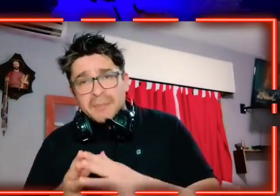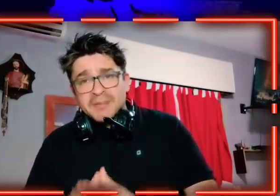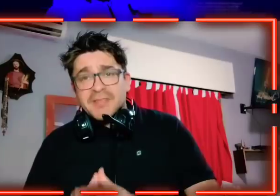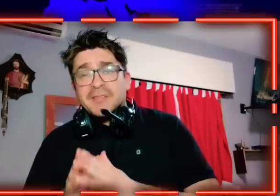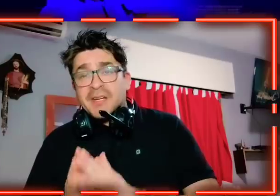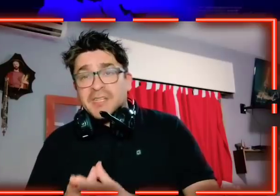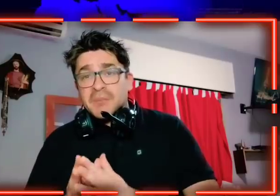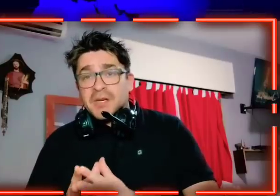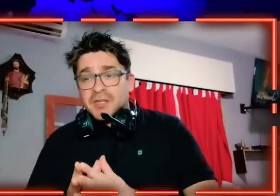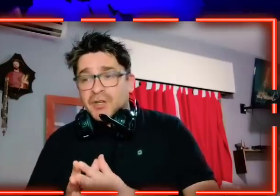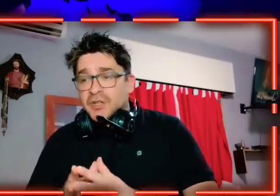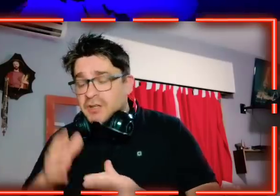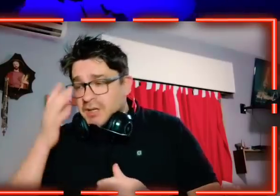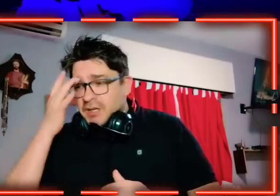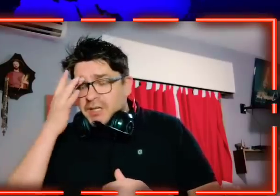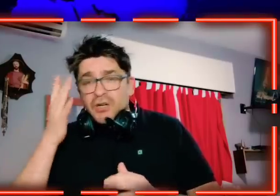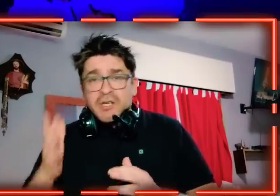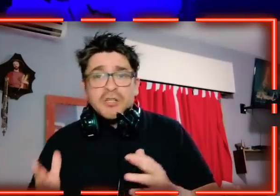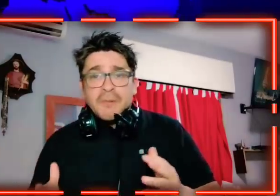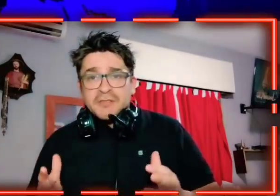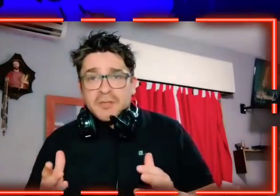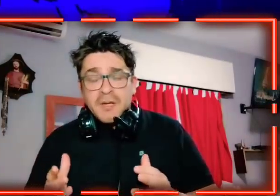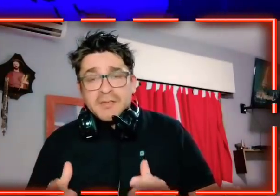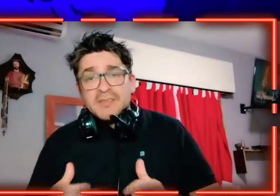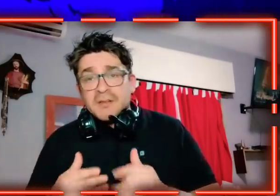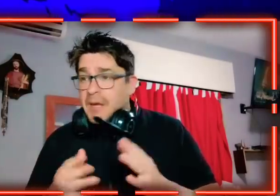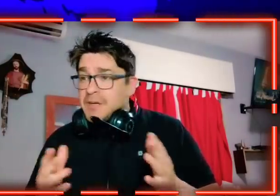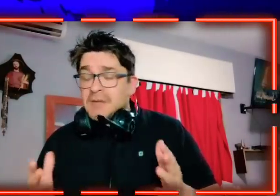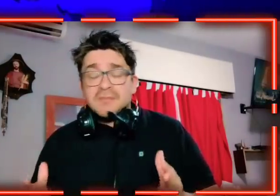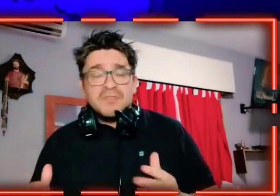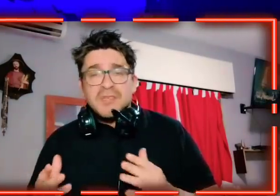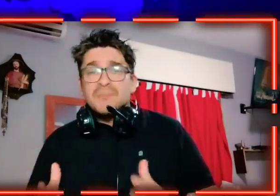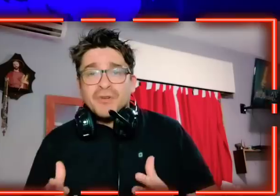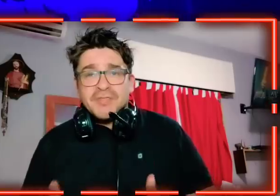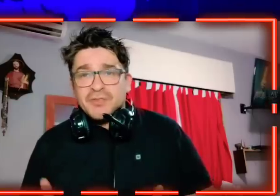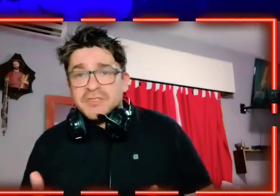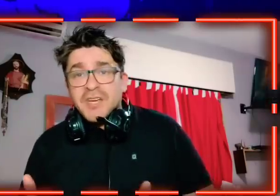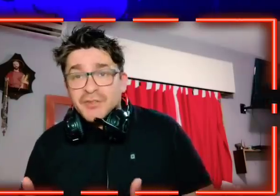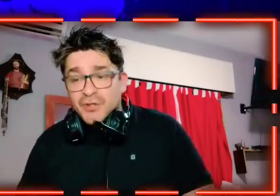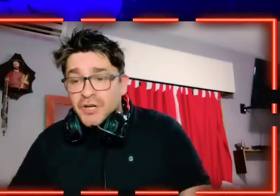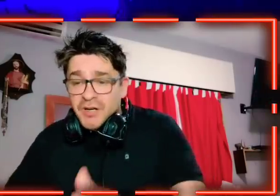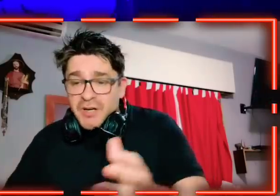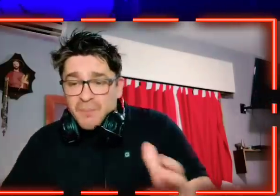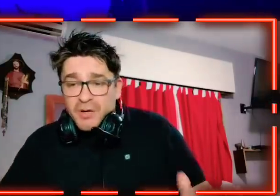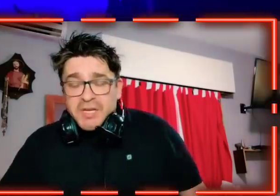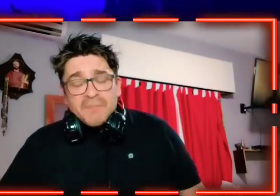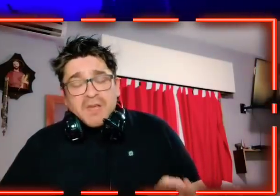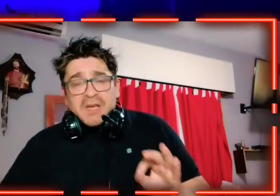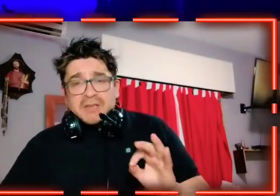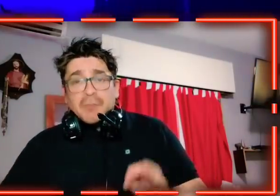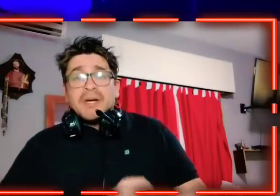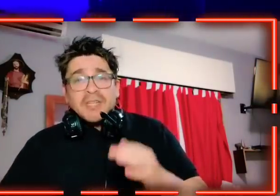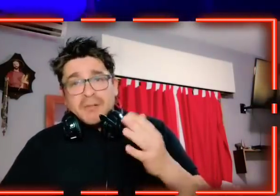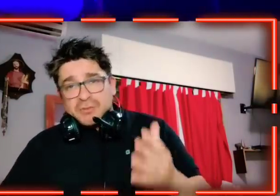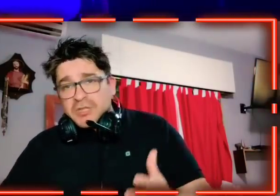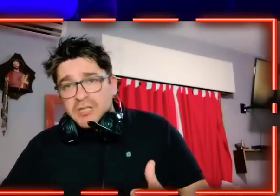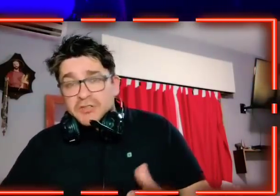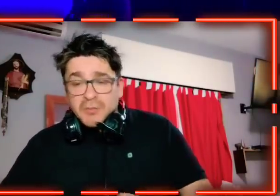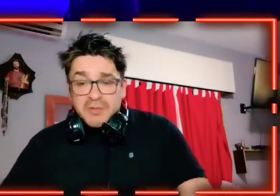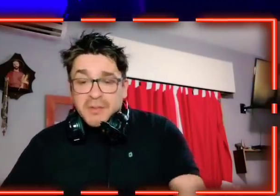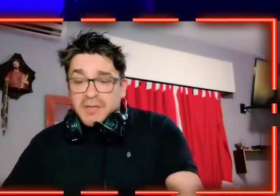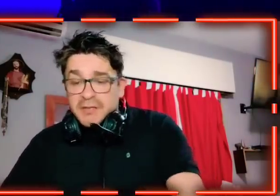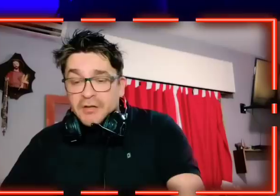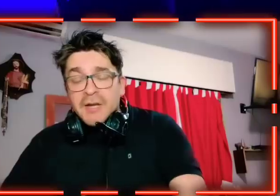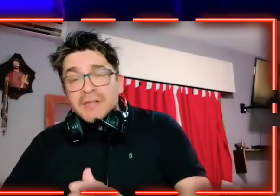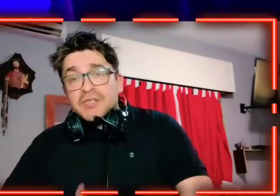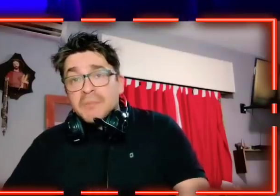total el presidente que tiene México, ¿no? Y lo que dijo Marcelo Ebrard también es 100% cierto, ¿no? Porque tenemos que estar más